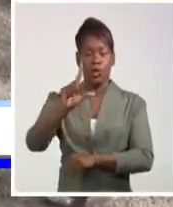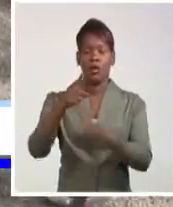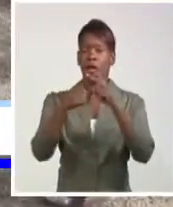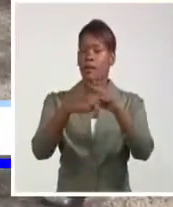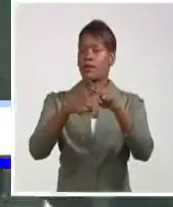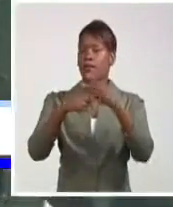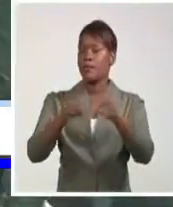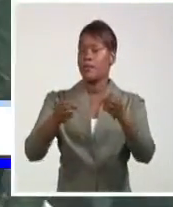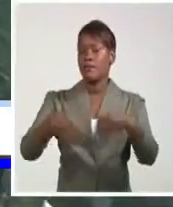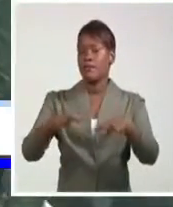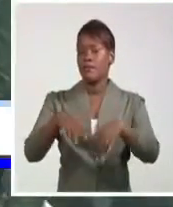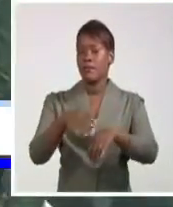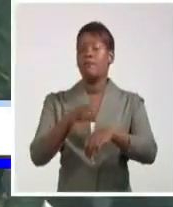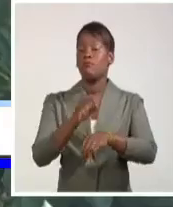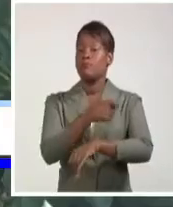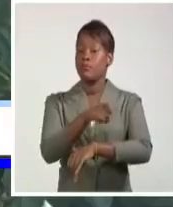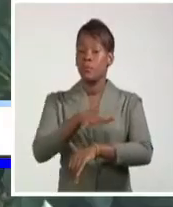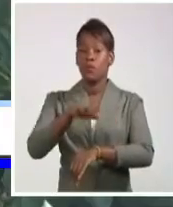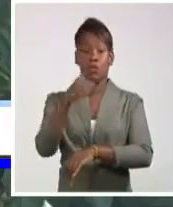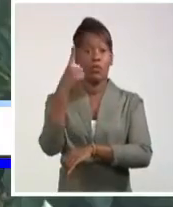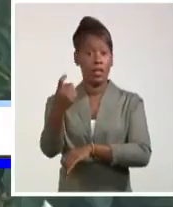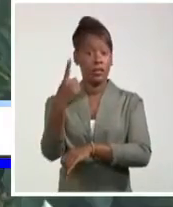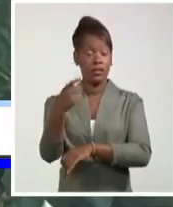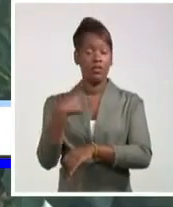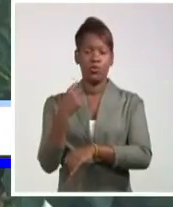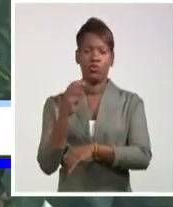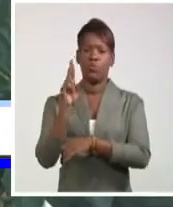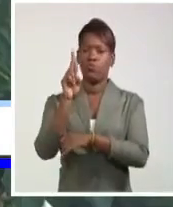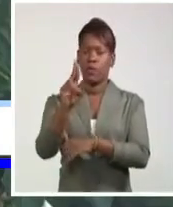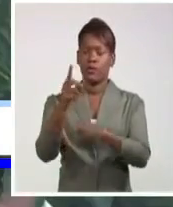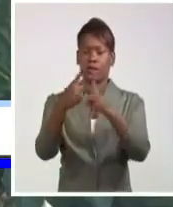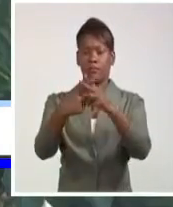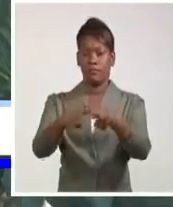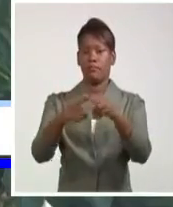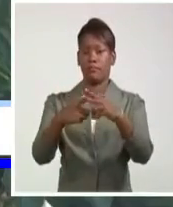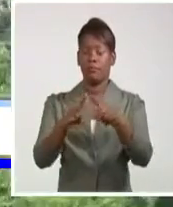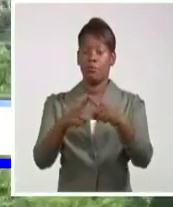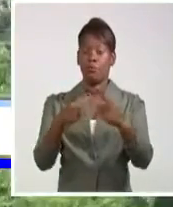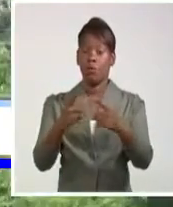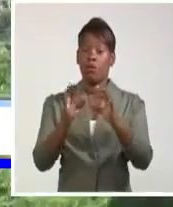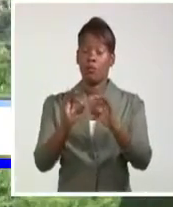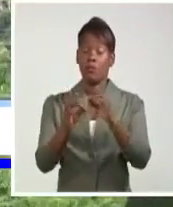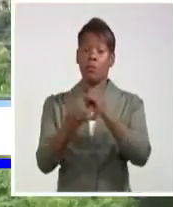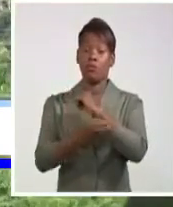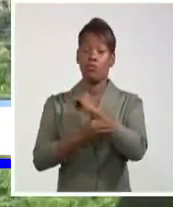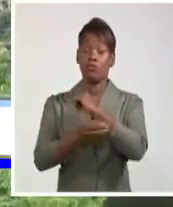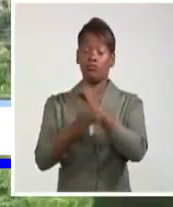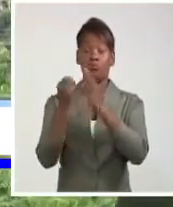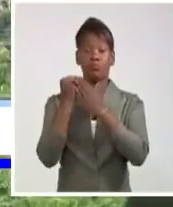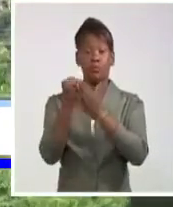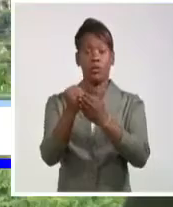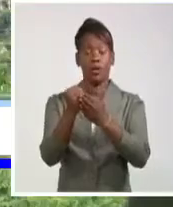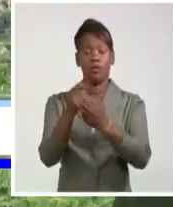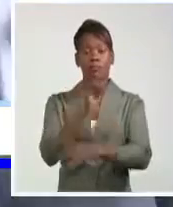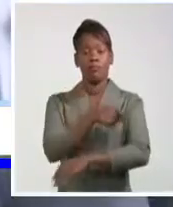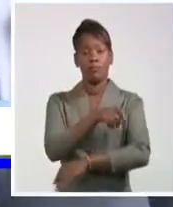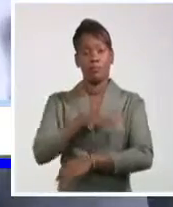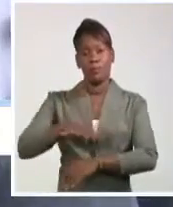a problemas que realmente uno pensaba que iba a haber. Porque la fuerza está en la población. Nos comenta sobre los